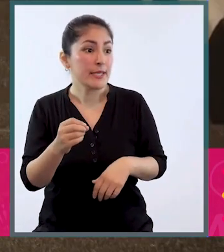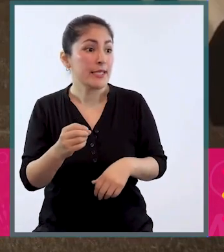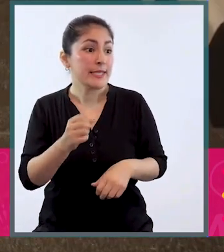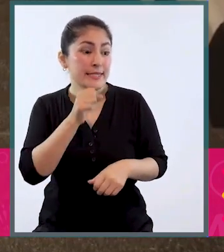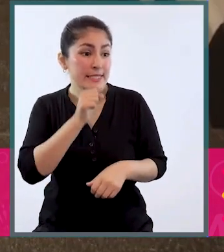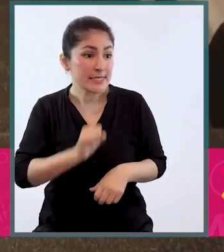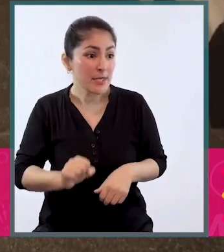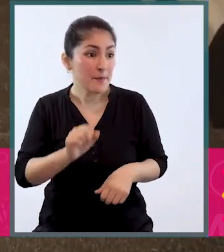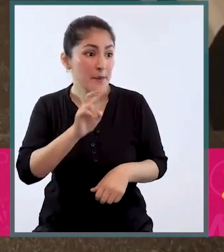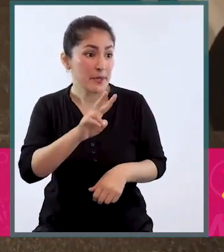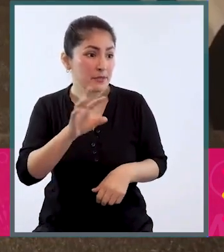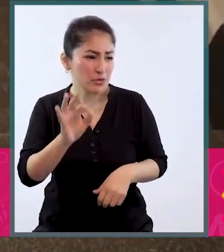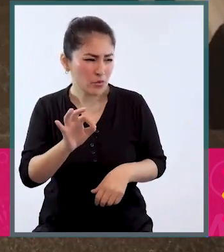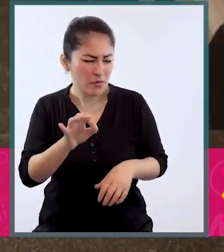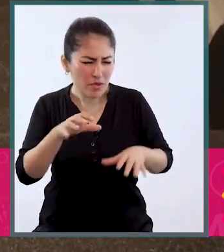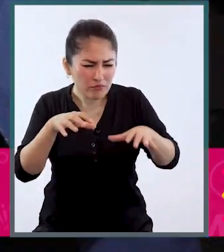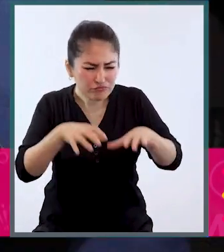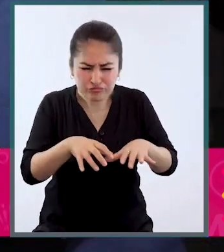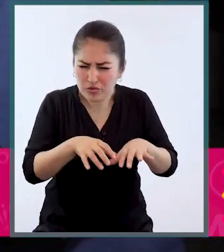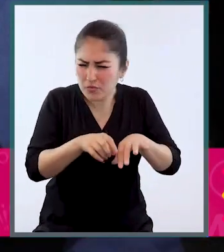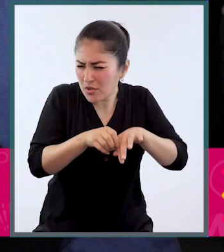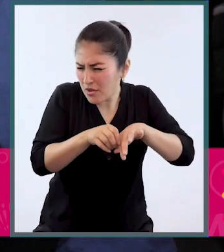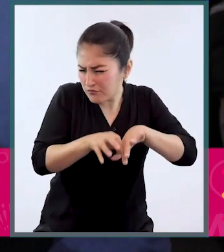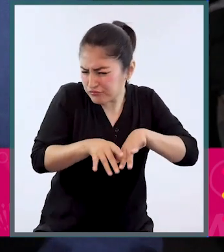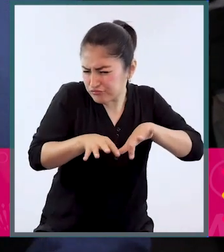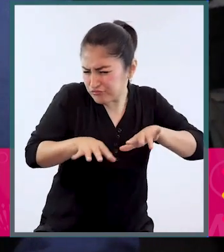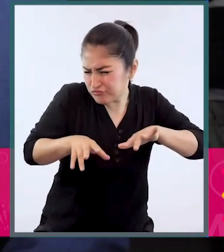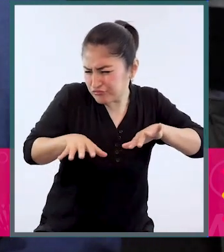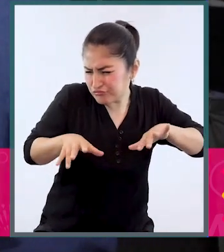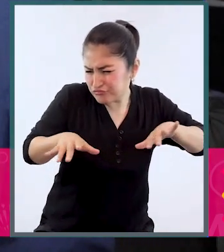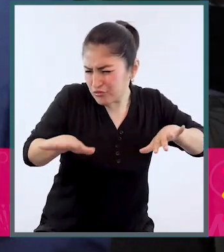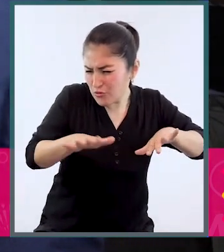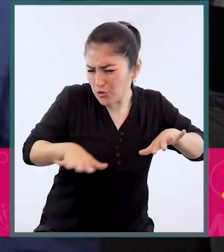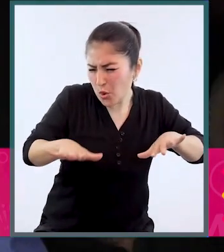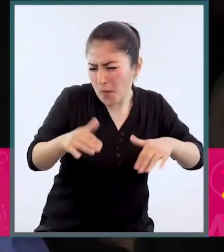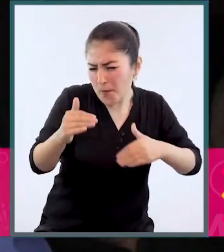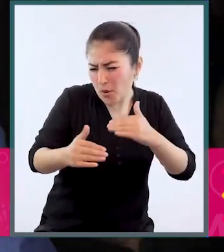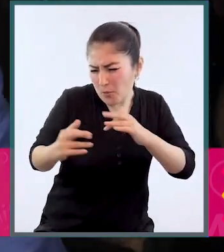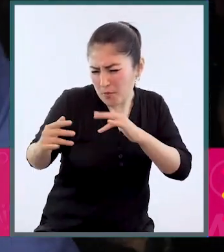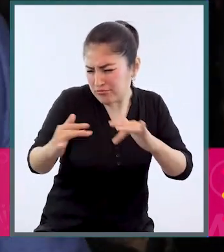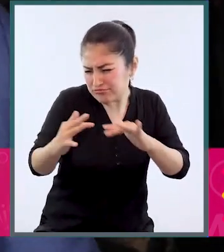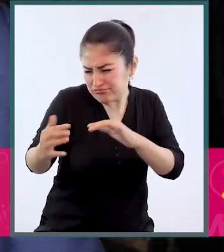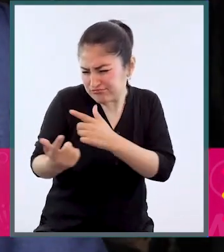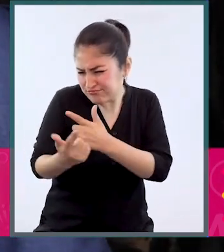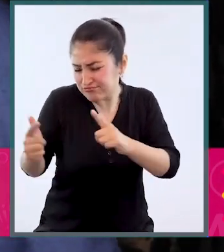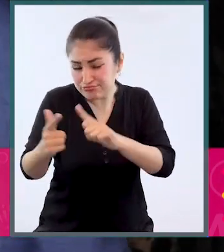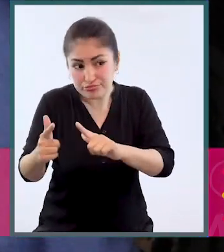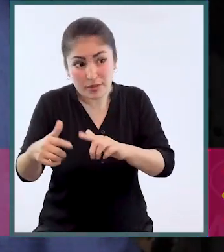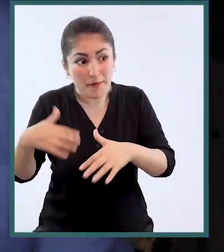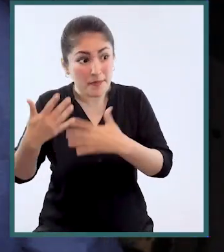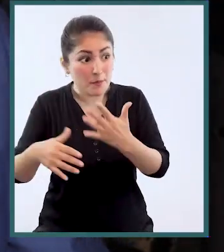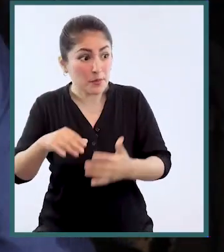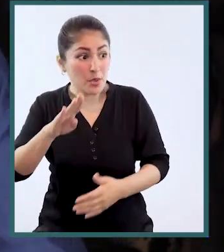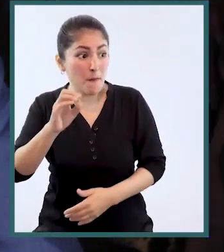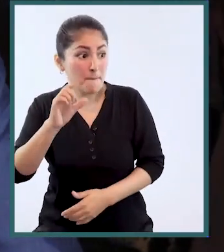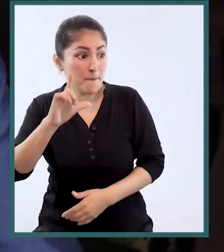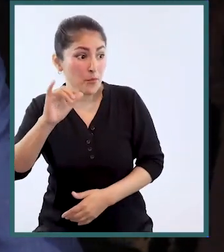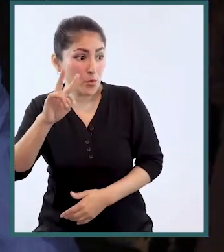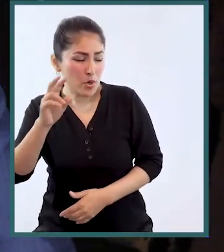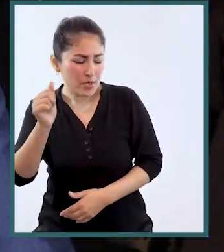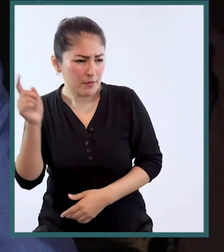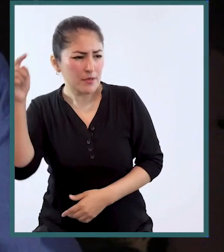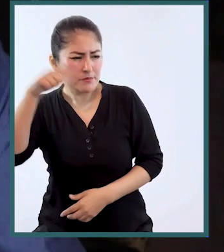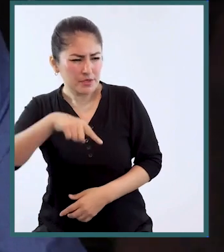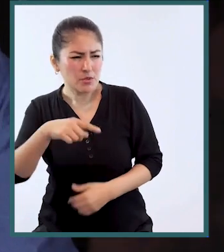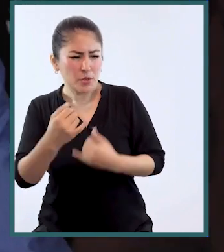venir con sus huestes desde el sur hacia el Perú para ayudarnos a liberarnos. Luego viene Bolívar a culminar